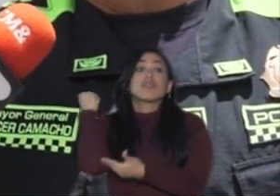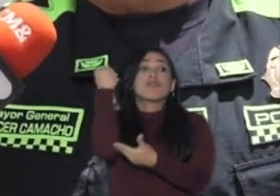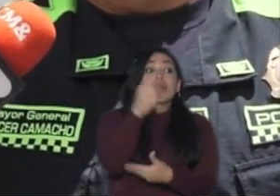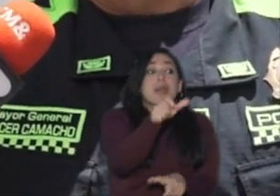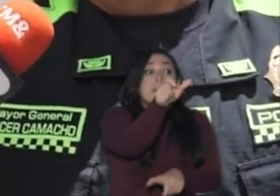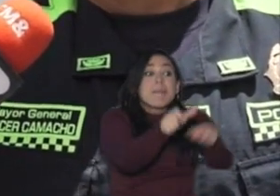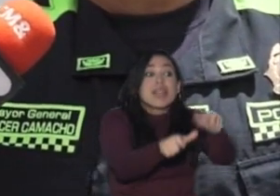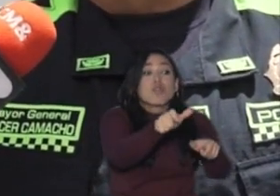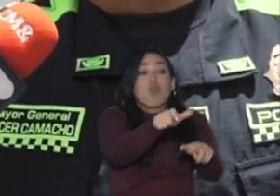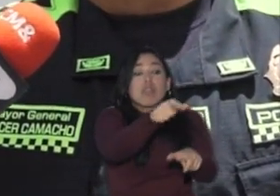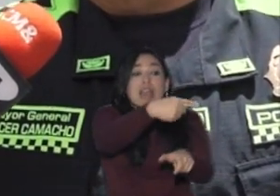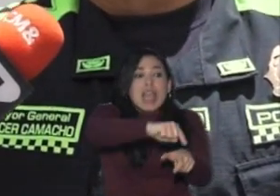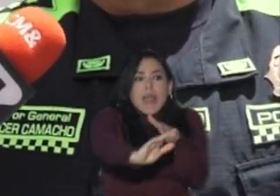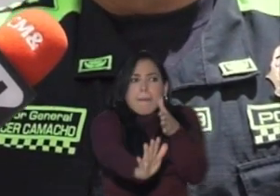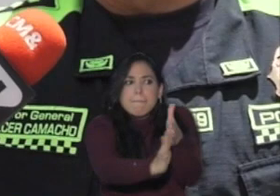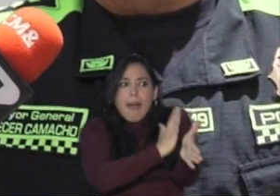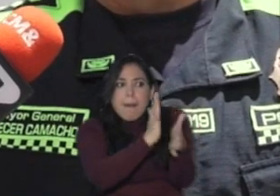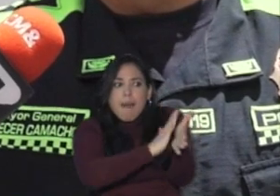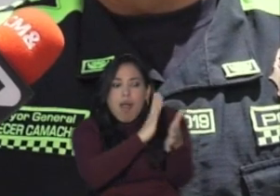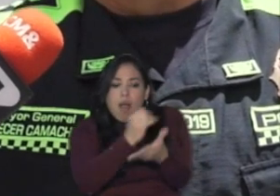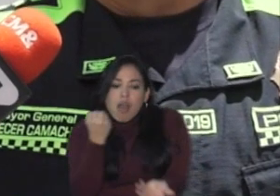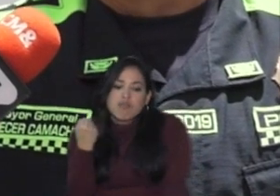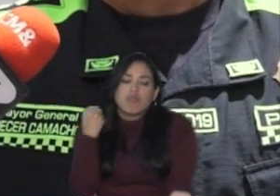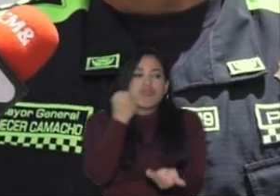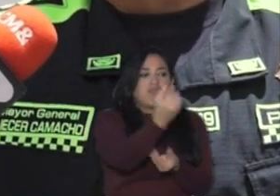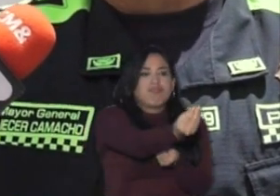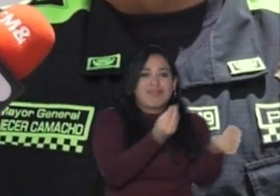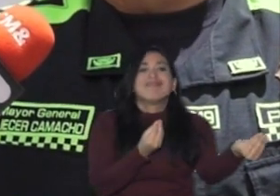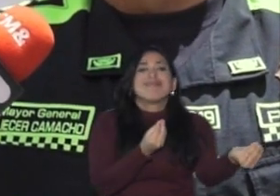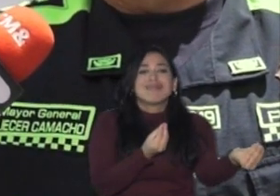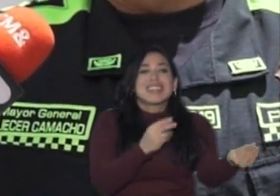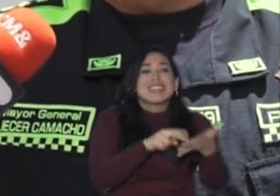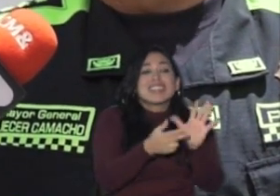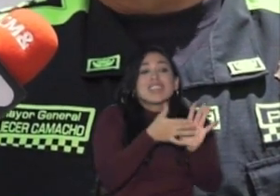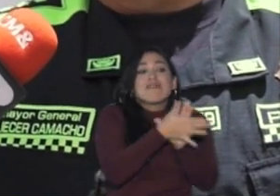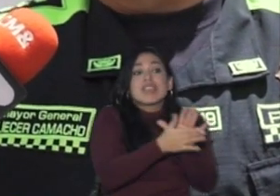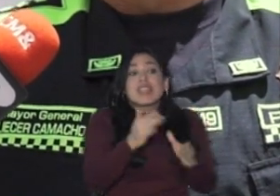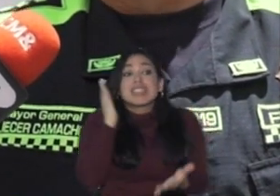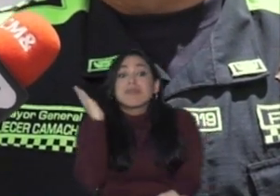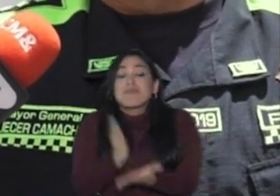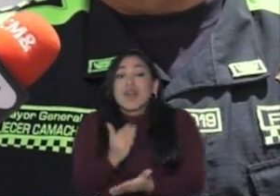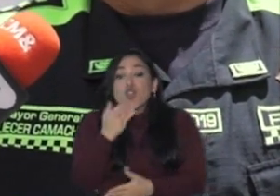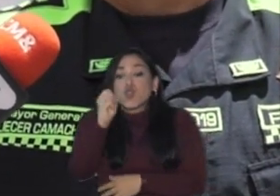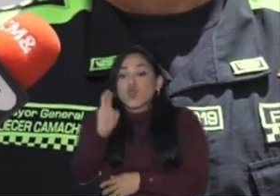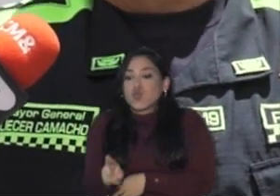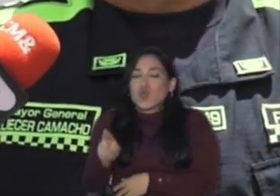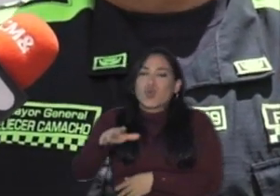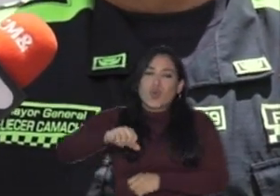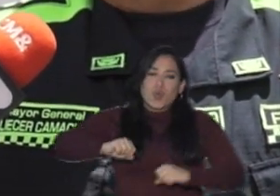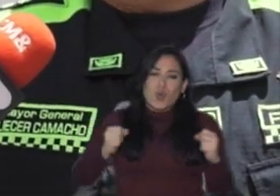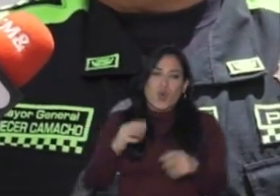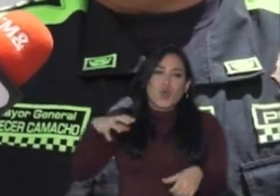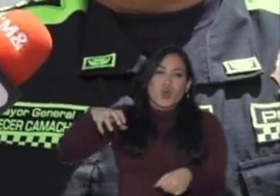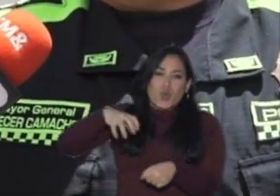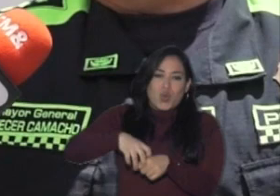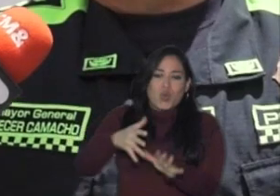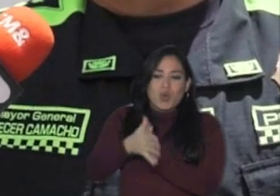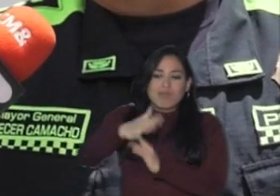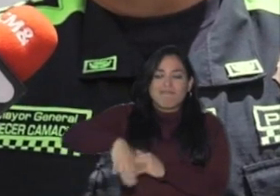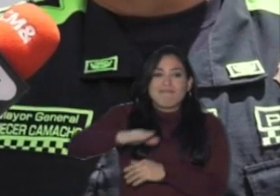los ciudadanos que nos aporten para esclarecer este hecho que se presentó al sur de la ciudad.